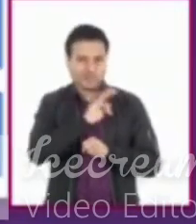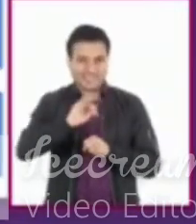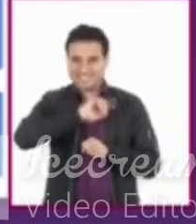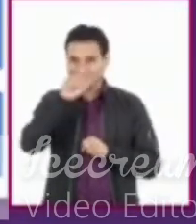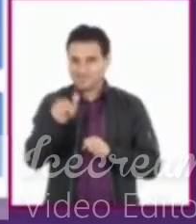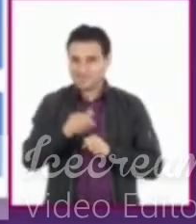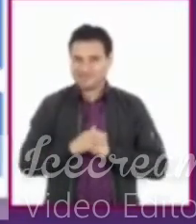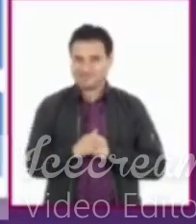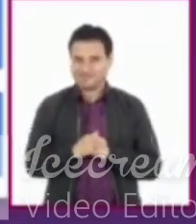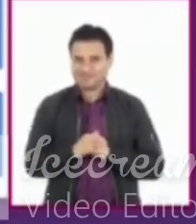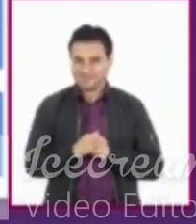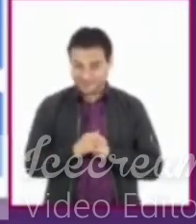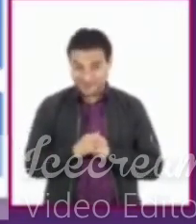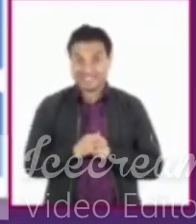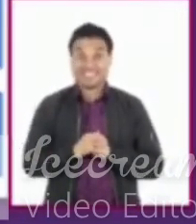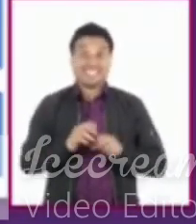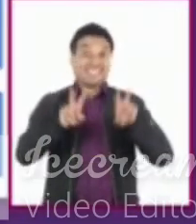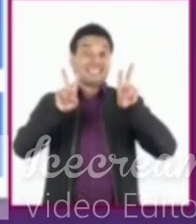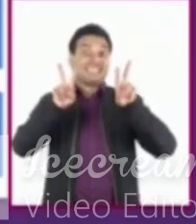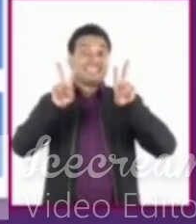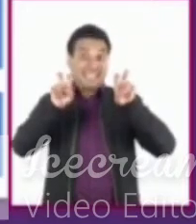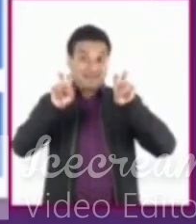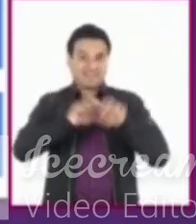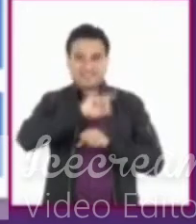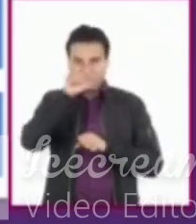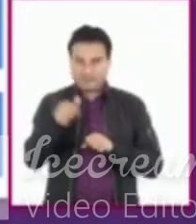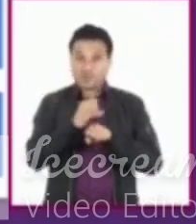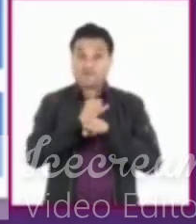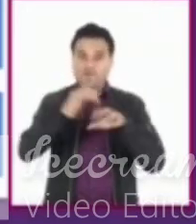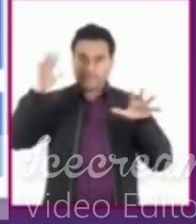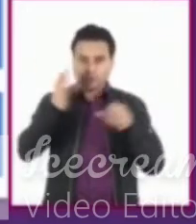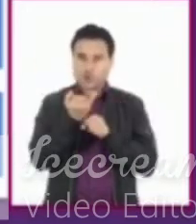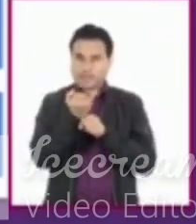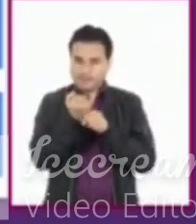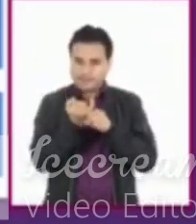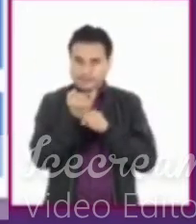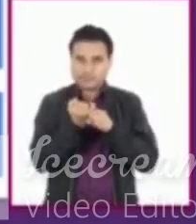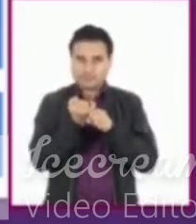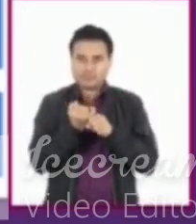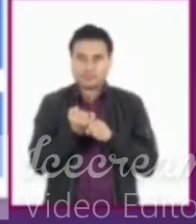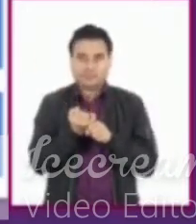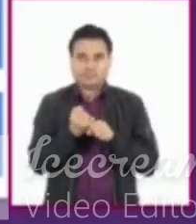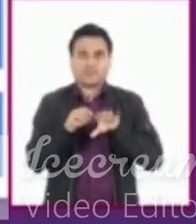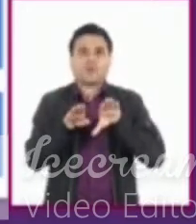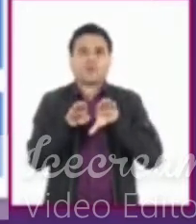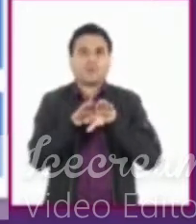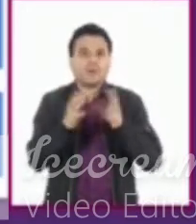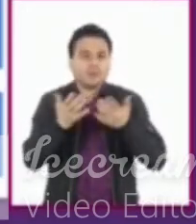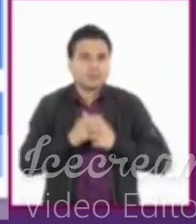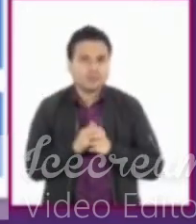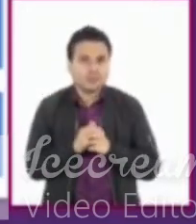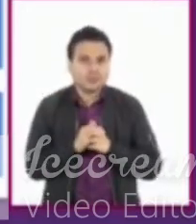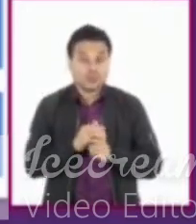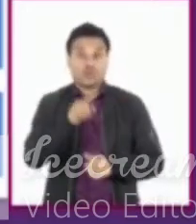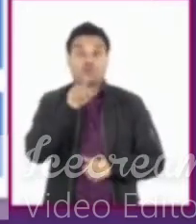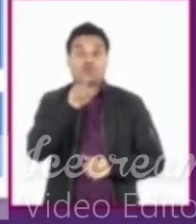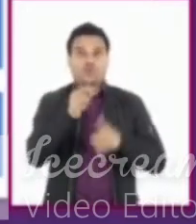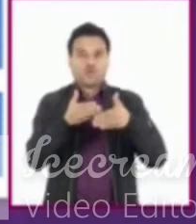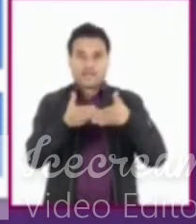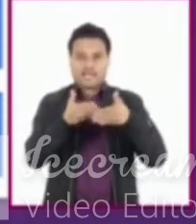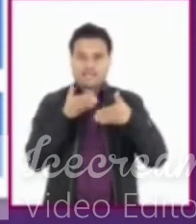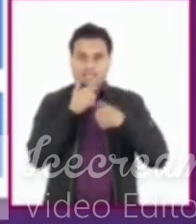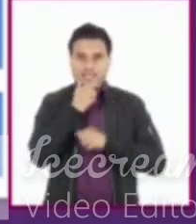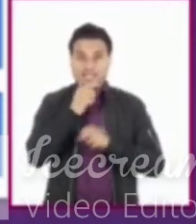después. Buscar información sobre este tema. Para ello, debes tener claro qué es lo que quieres